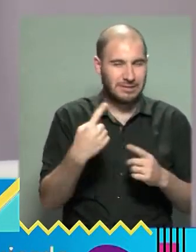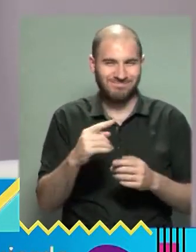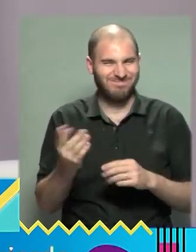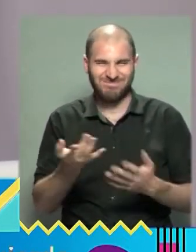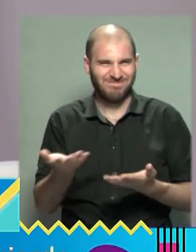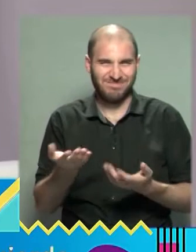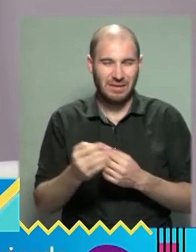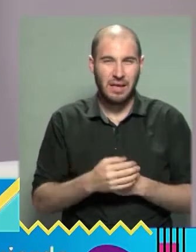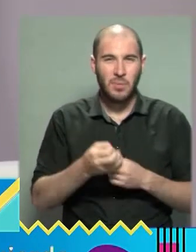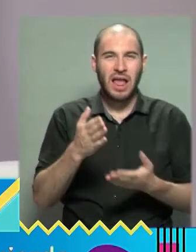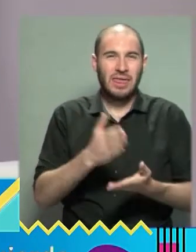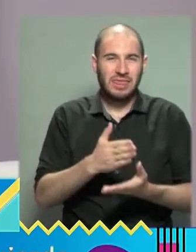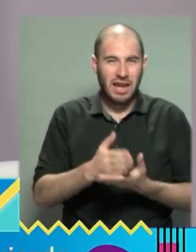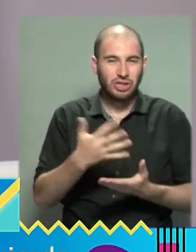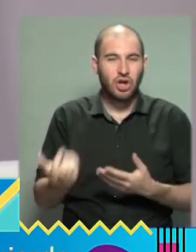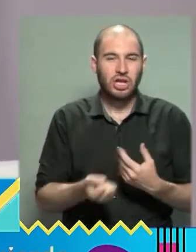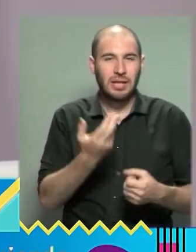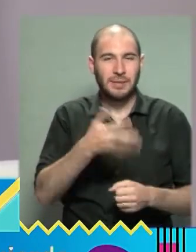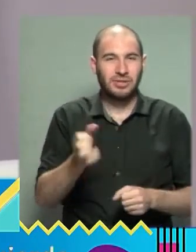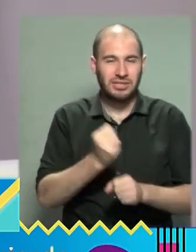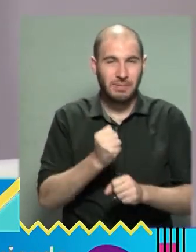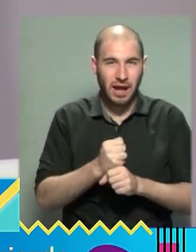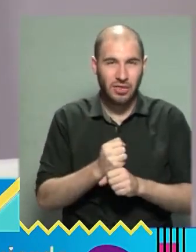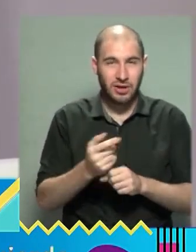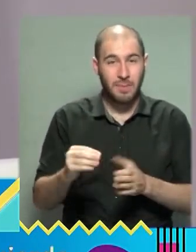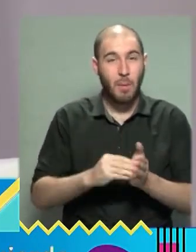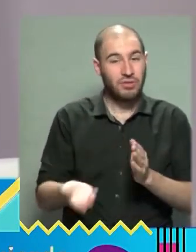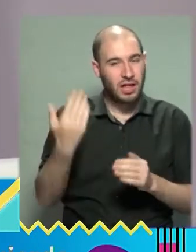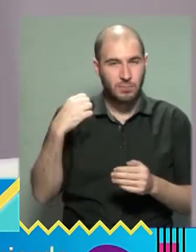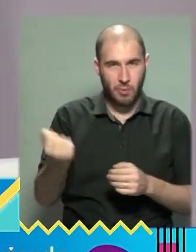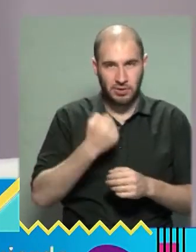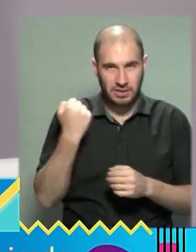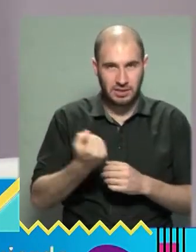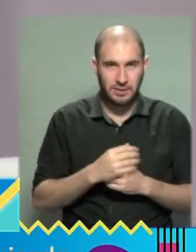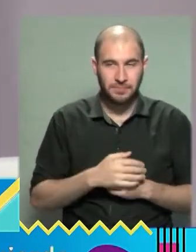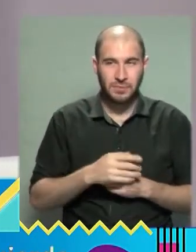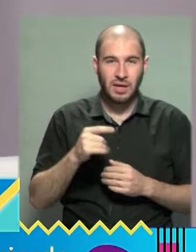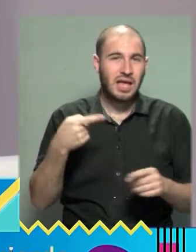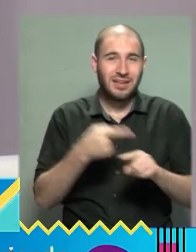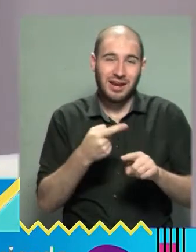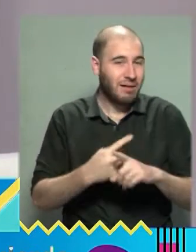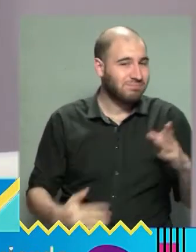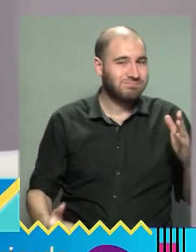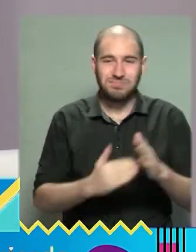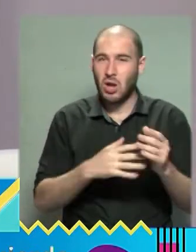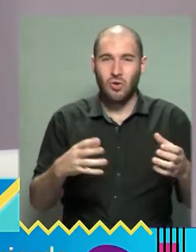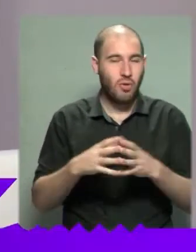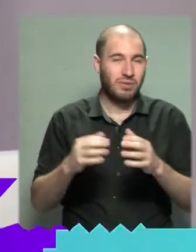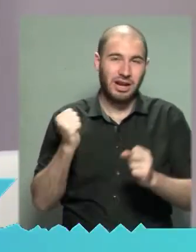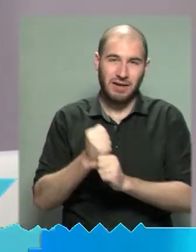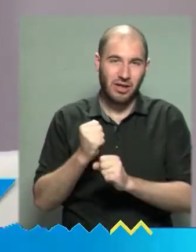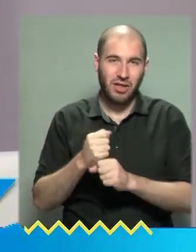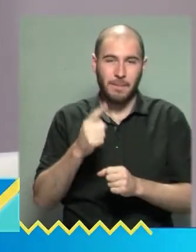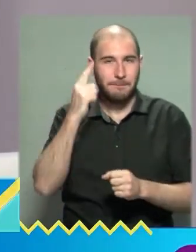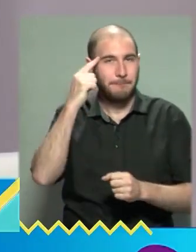porque los derechos que conquistaron los trabajadores en ese momento histórico determinado son reclamos históricos que tiene la clase obrera. Bien. No es que